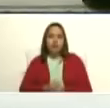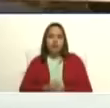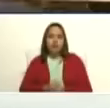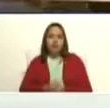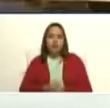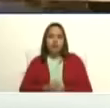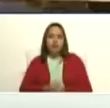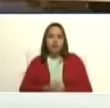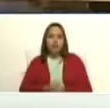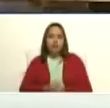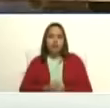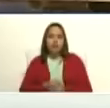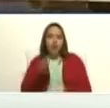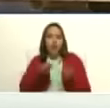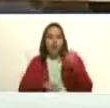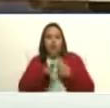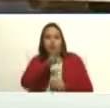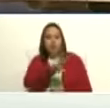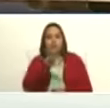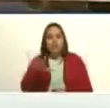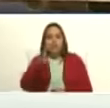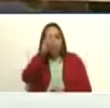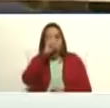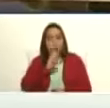por lo menos en los últimos 25 años.